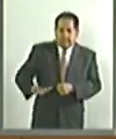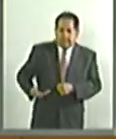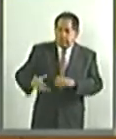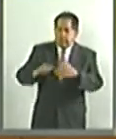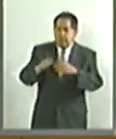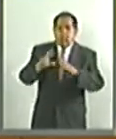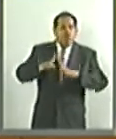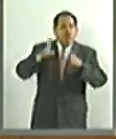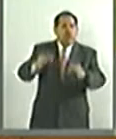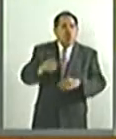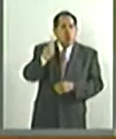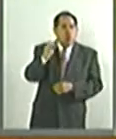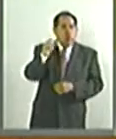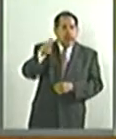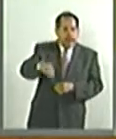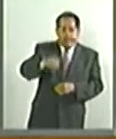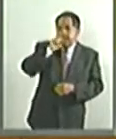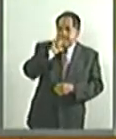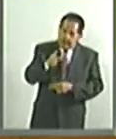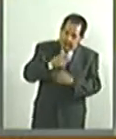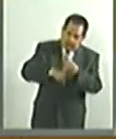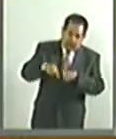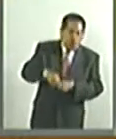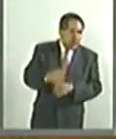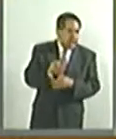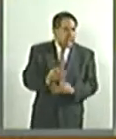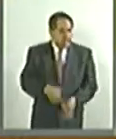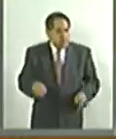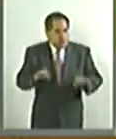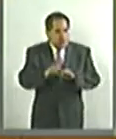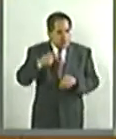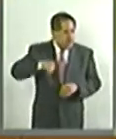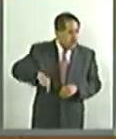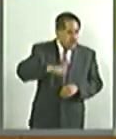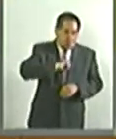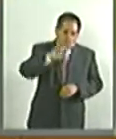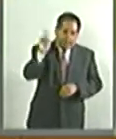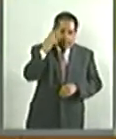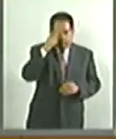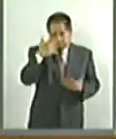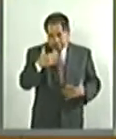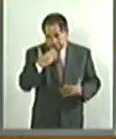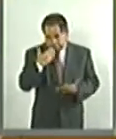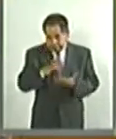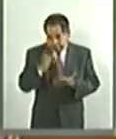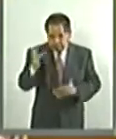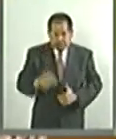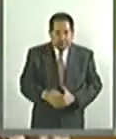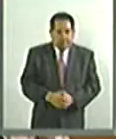UNAM, por acompañarnos en este momento tan importante para la universidad.